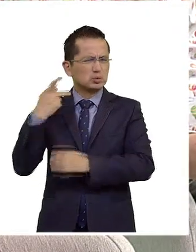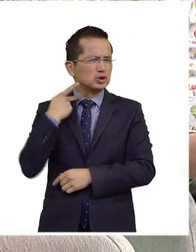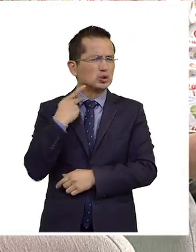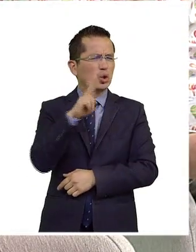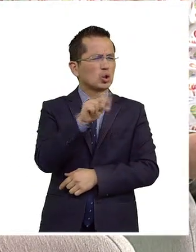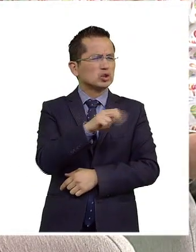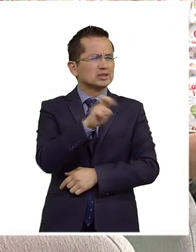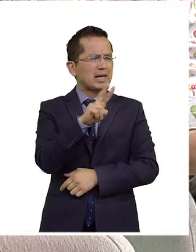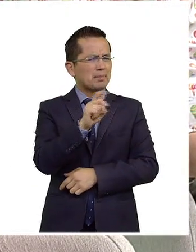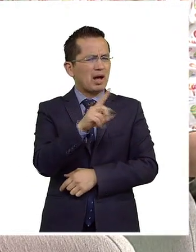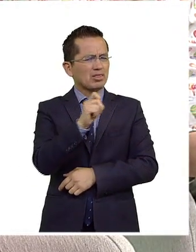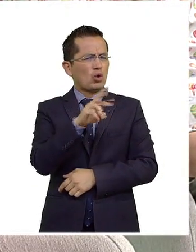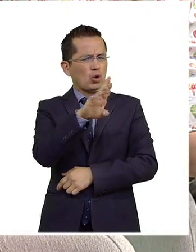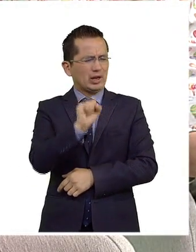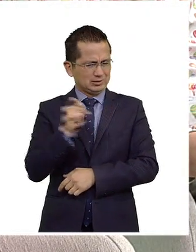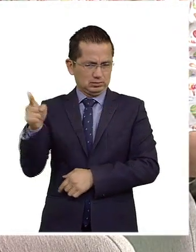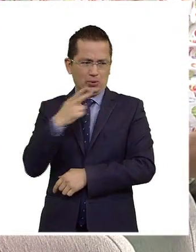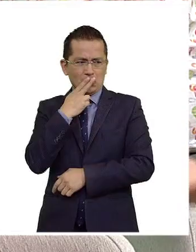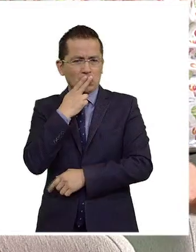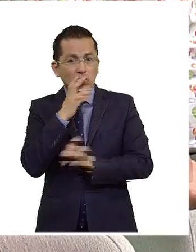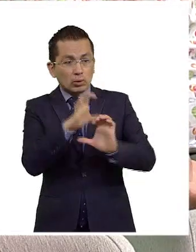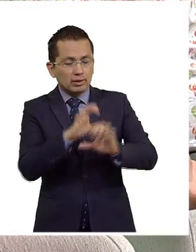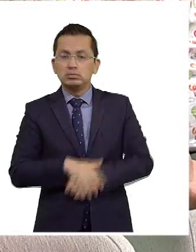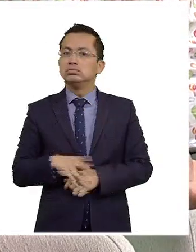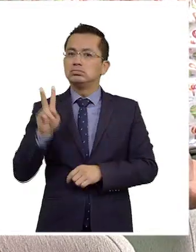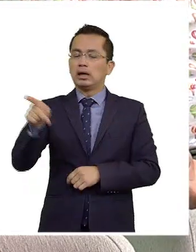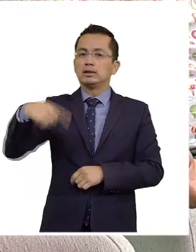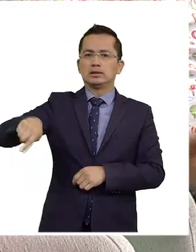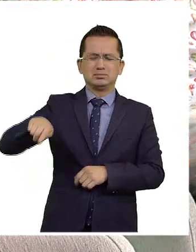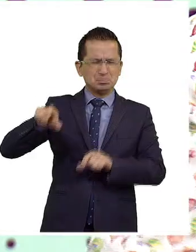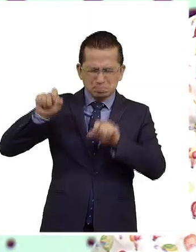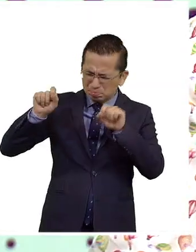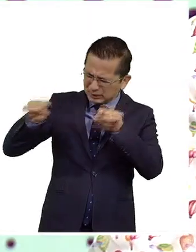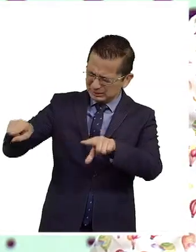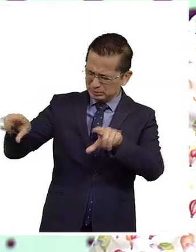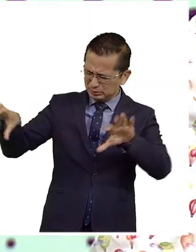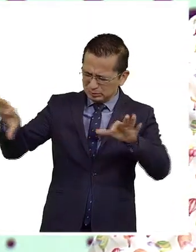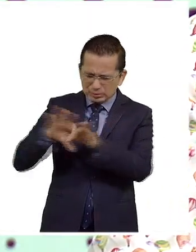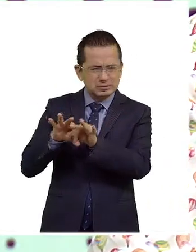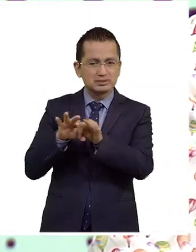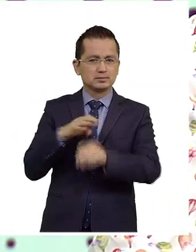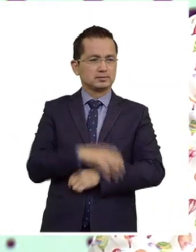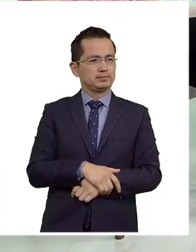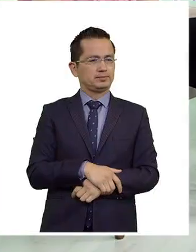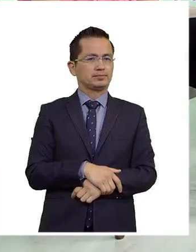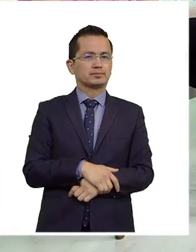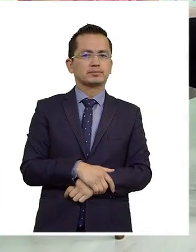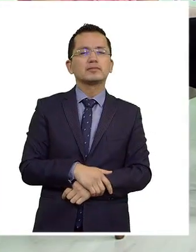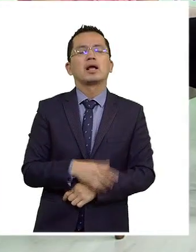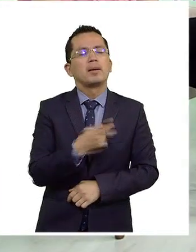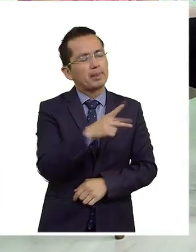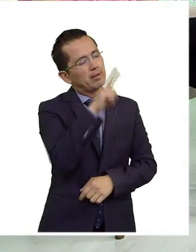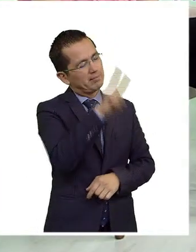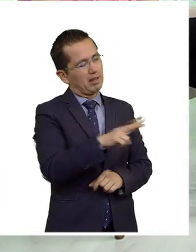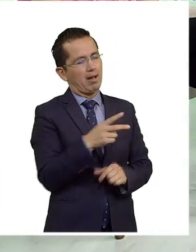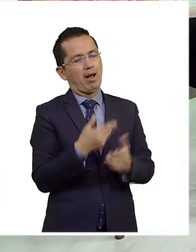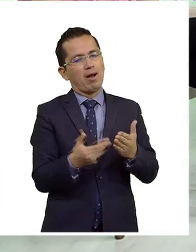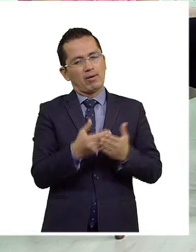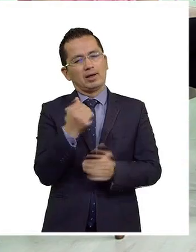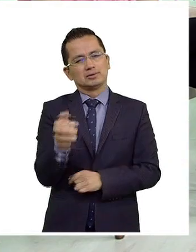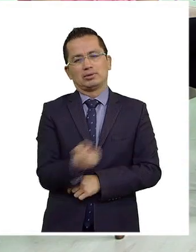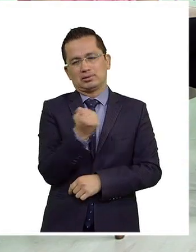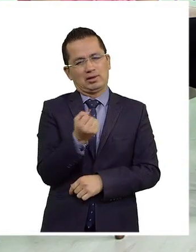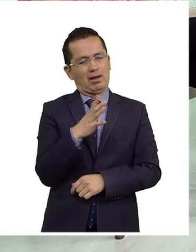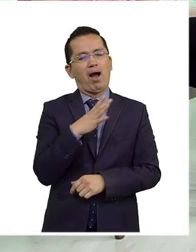grupos feministas, es lo mismo que dicen los grupos conservadores. Así es. Sí, pero por fortuna existen También.